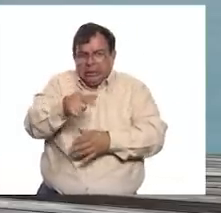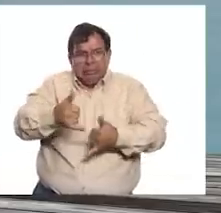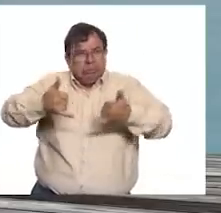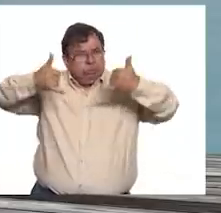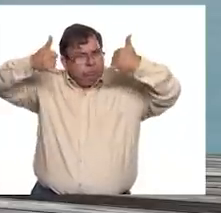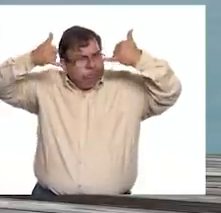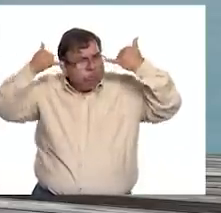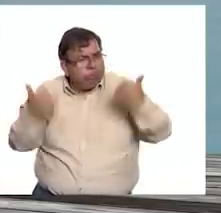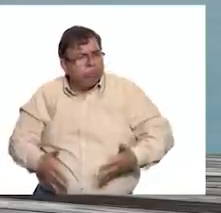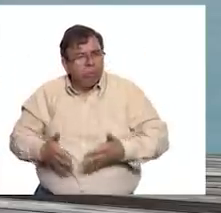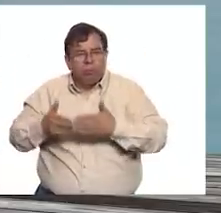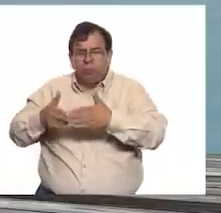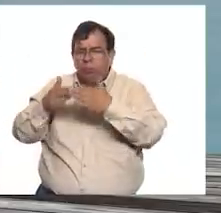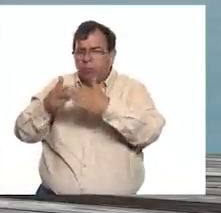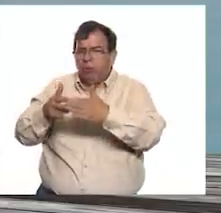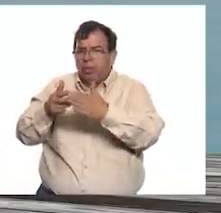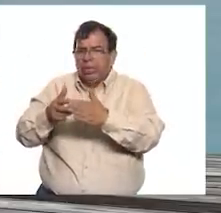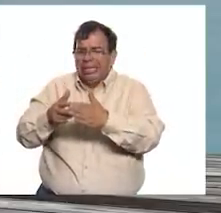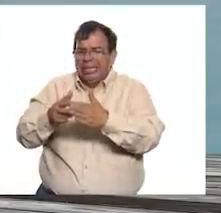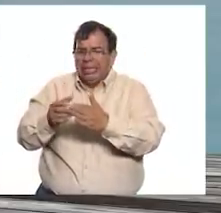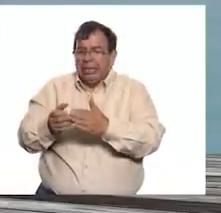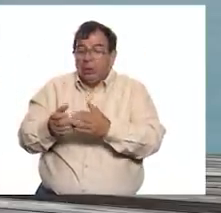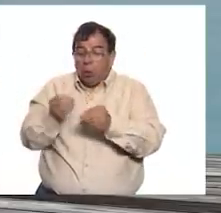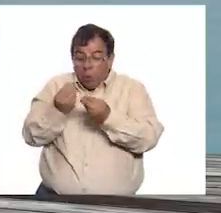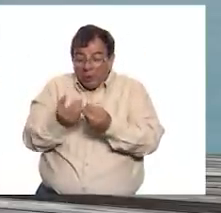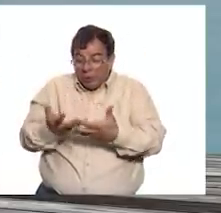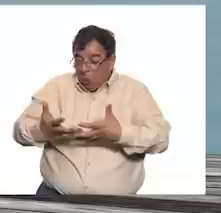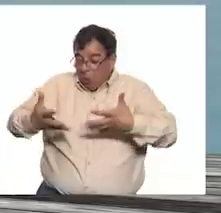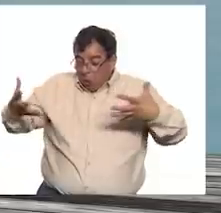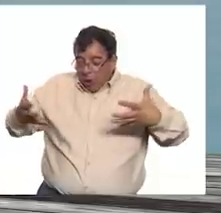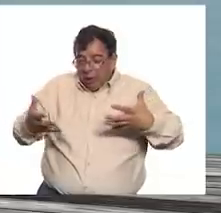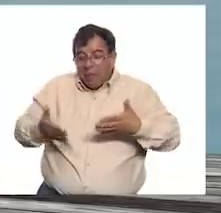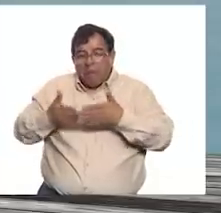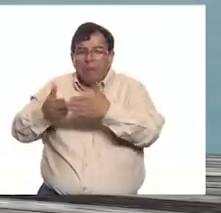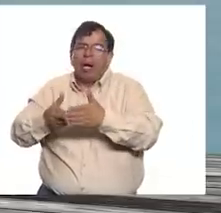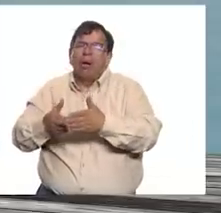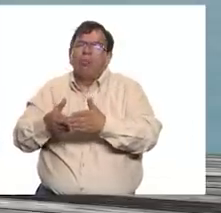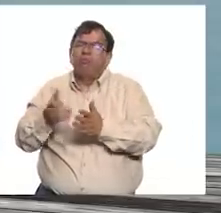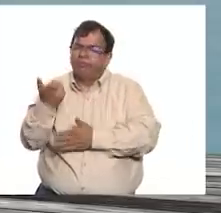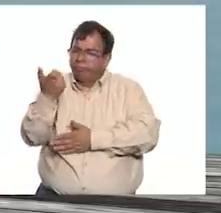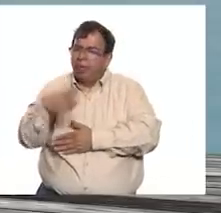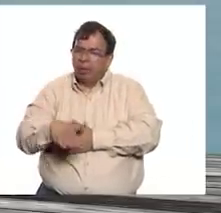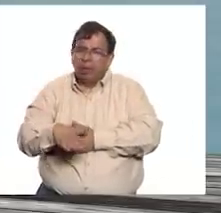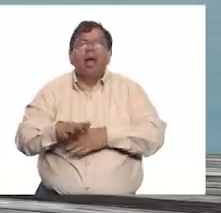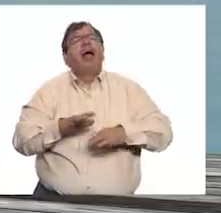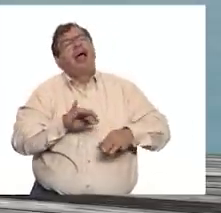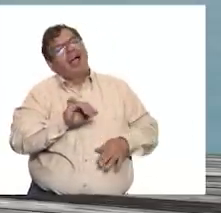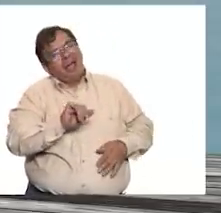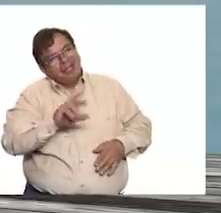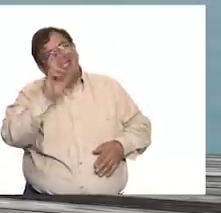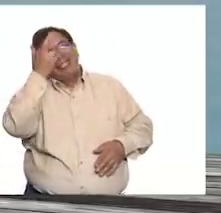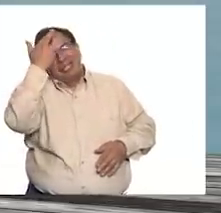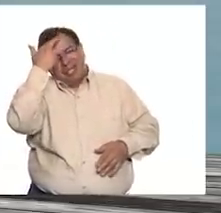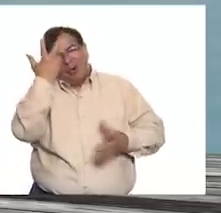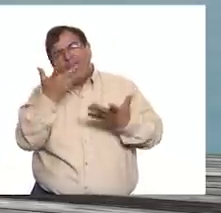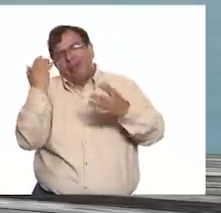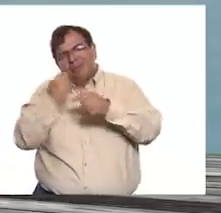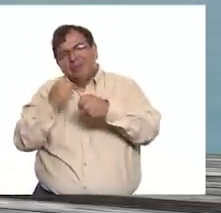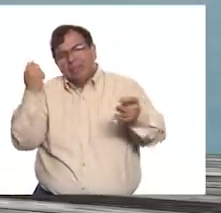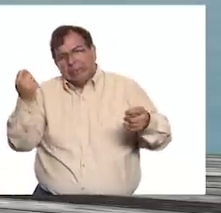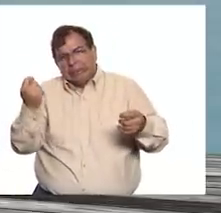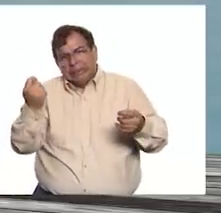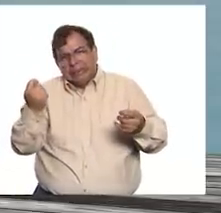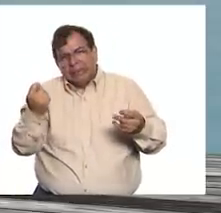sumamente pesada y los costos de traslado son menores por esta vía. Sí, recuerdo que lo vimos en la clase de transporte. Imagínese